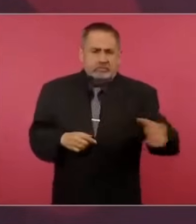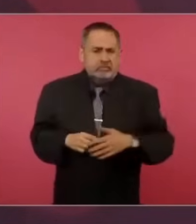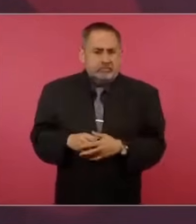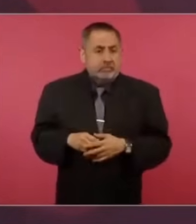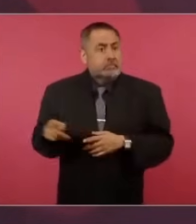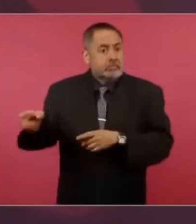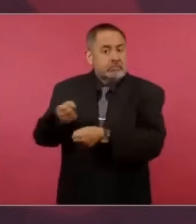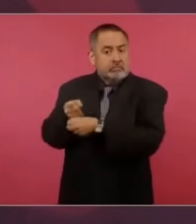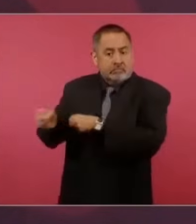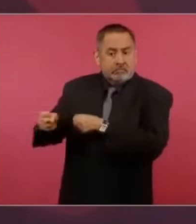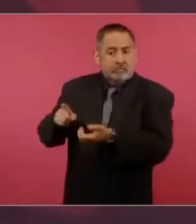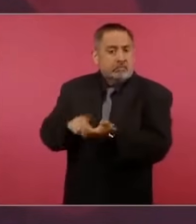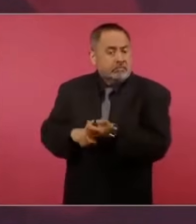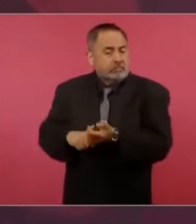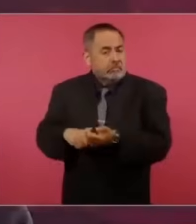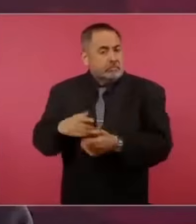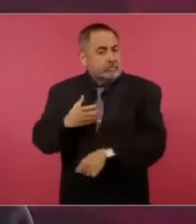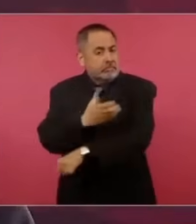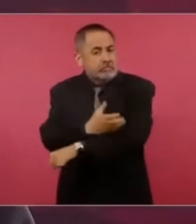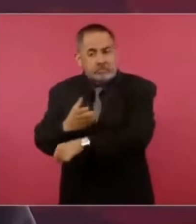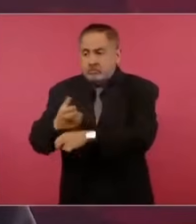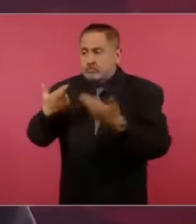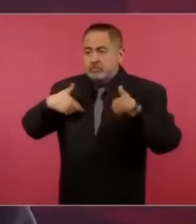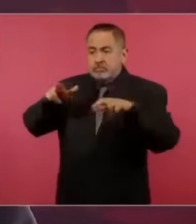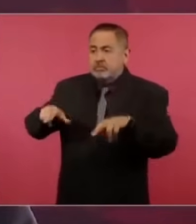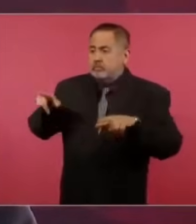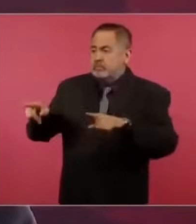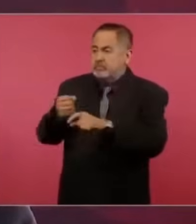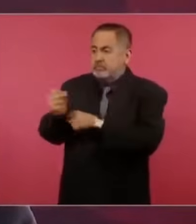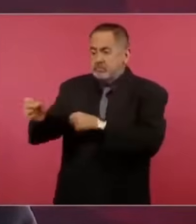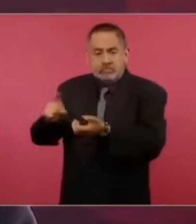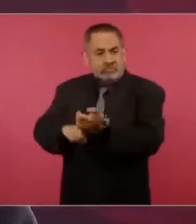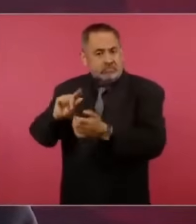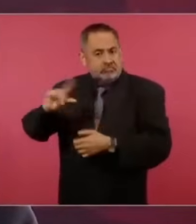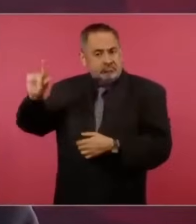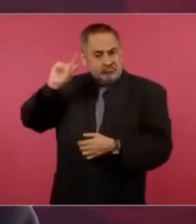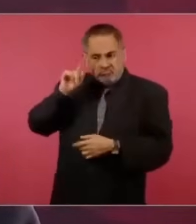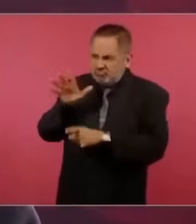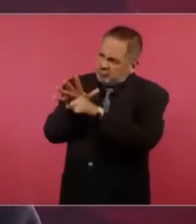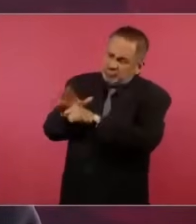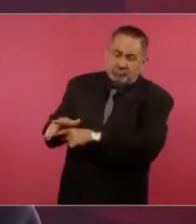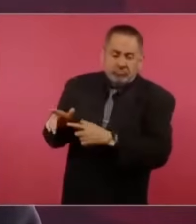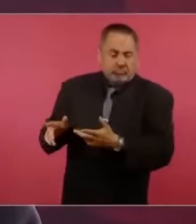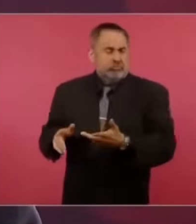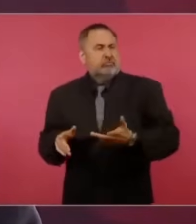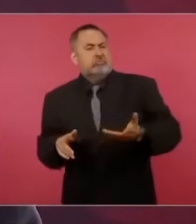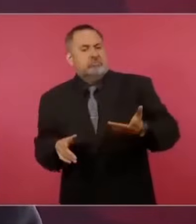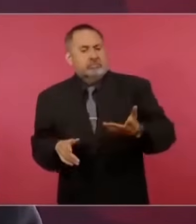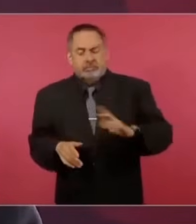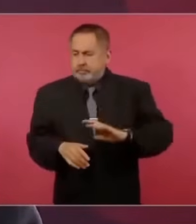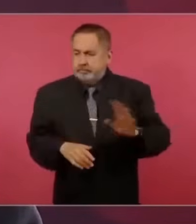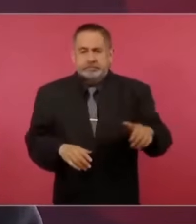agredieron a nuestros representantes diplomáticos.